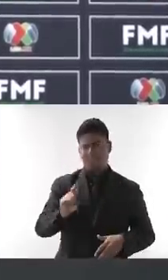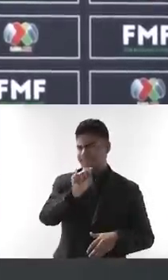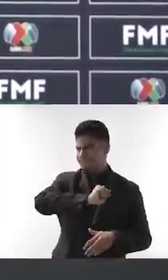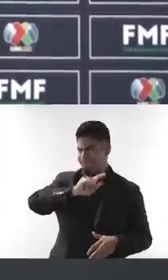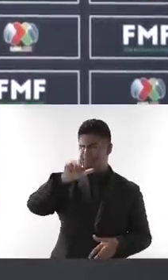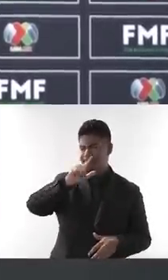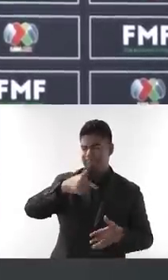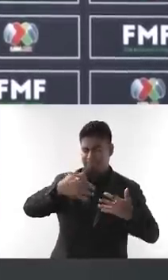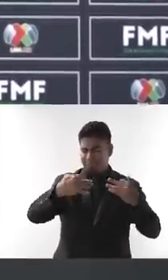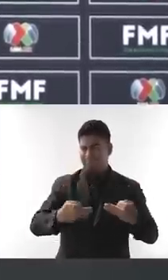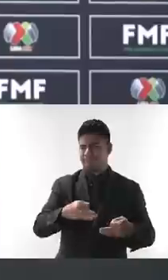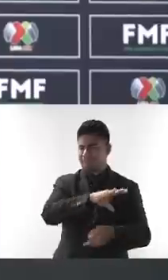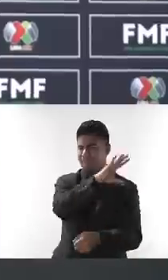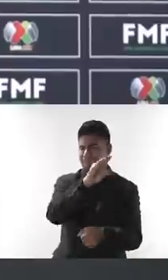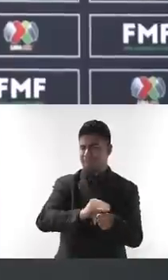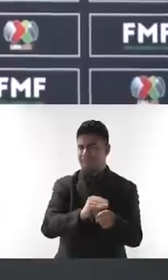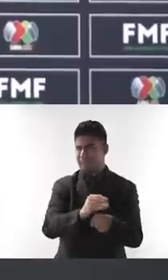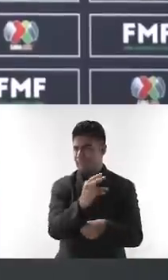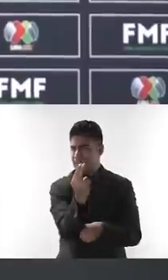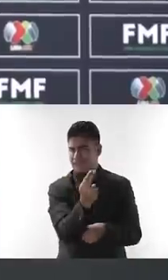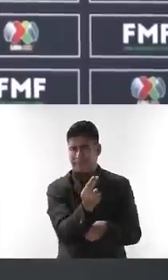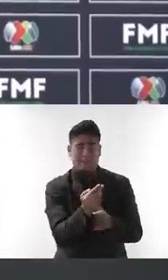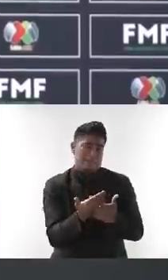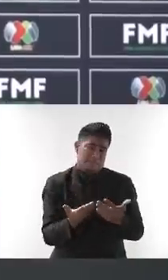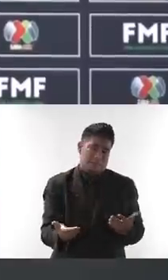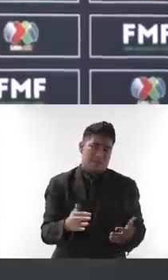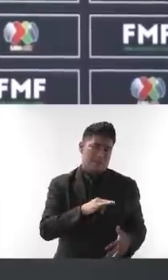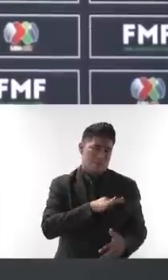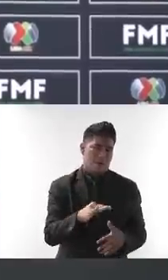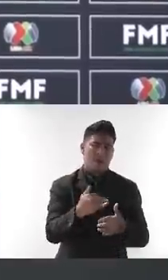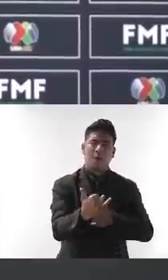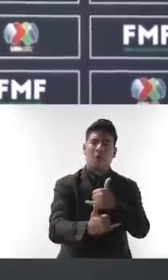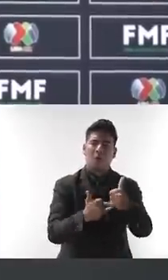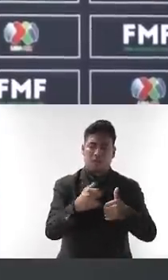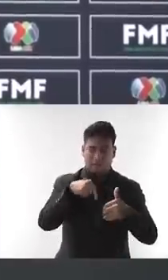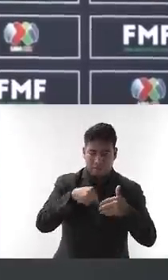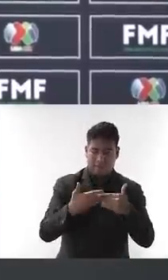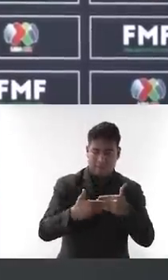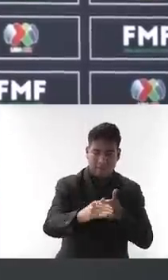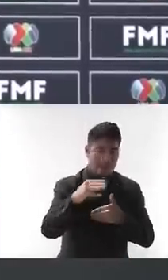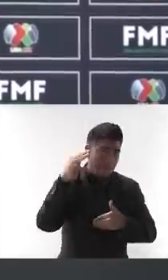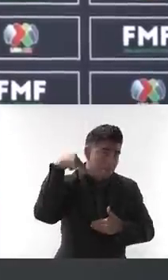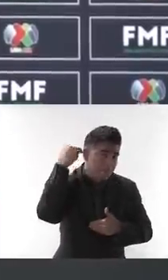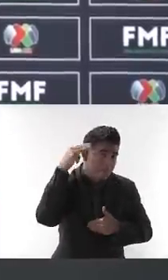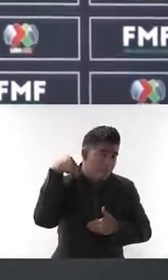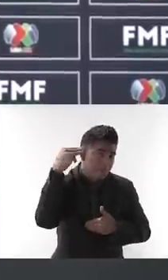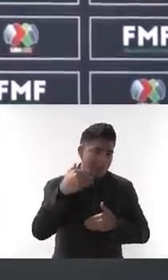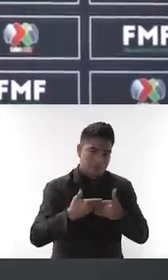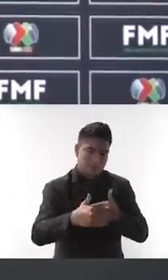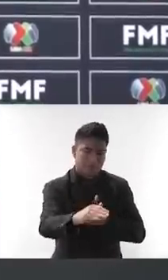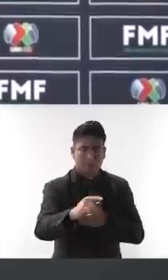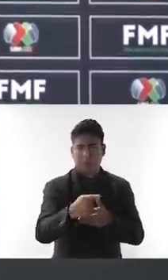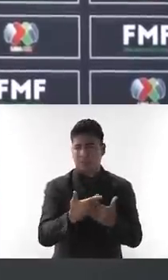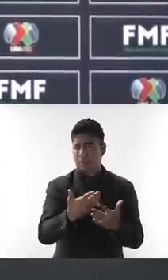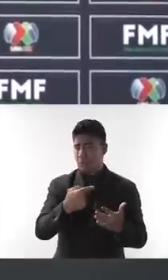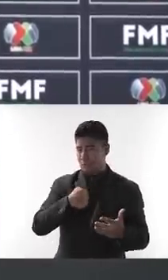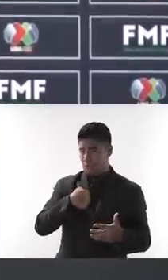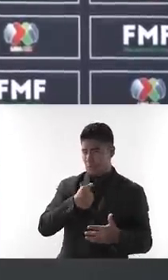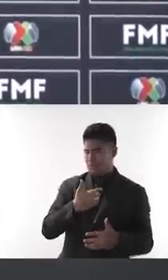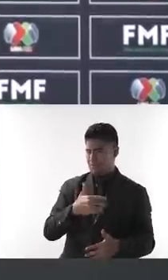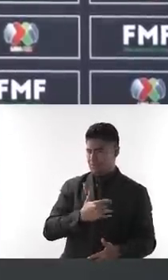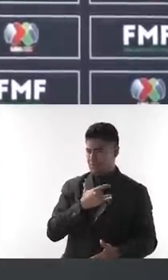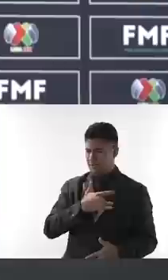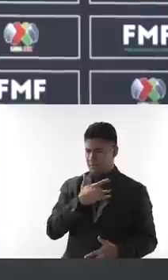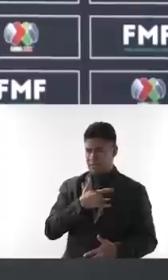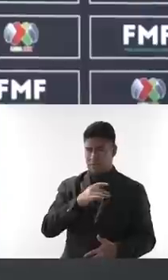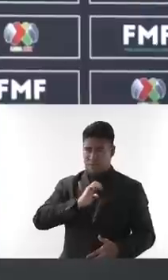que se tenga que trabajar de aquí a los partidos de marzo. No vería yo un director técnico interino. Yo creo que hay